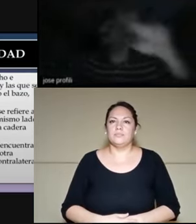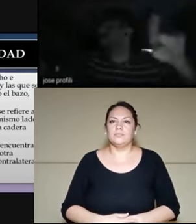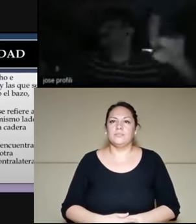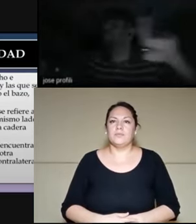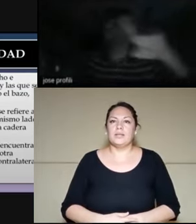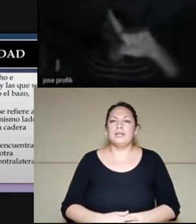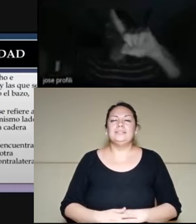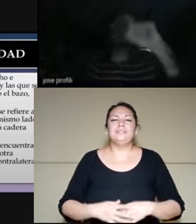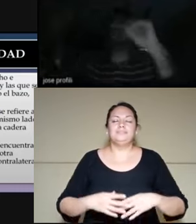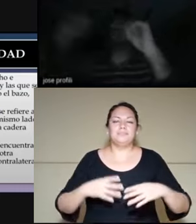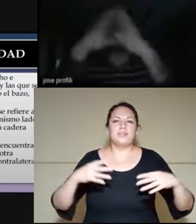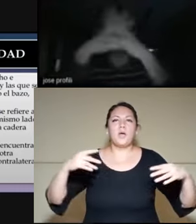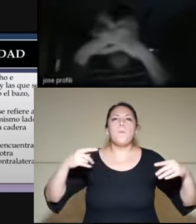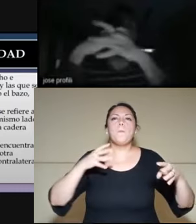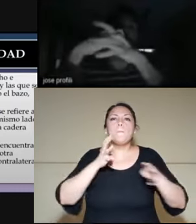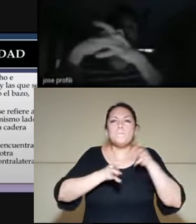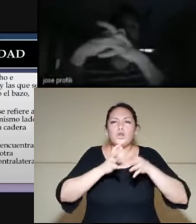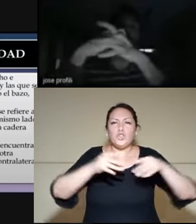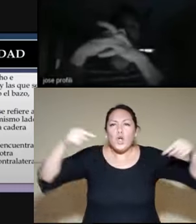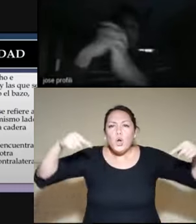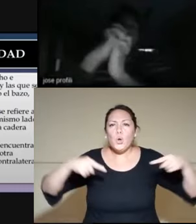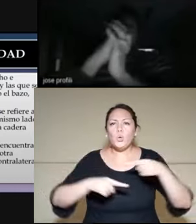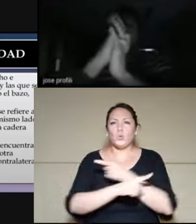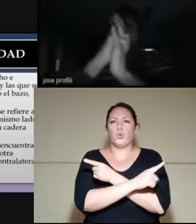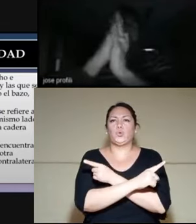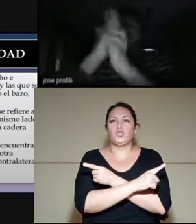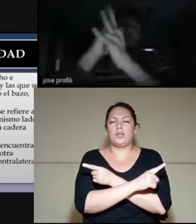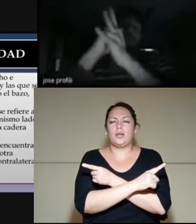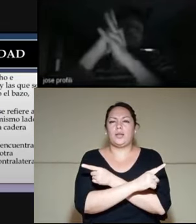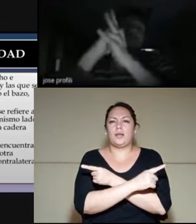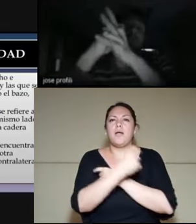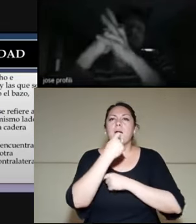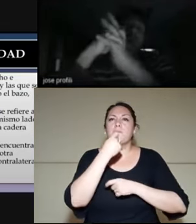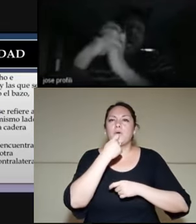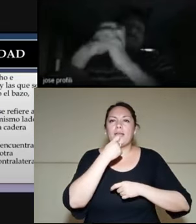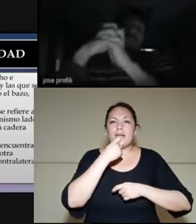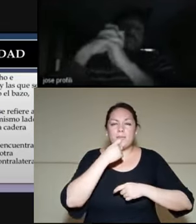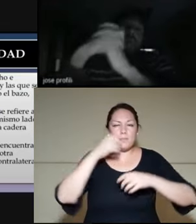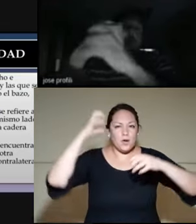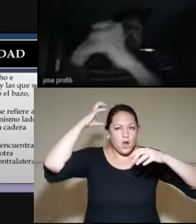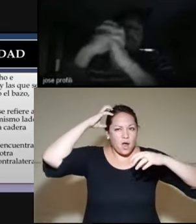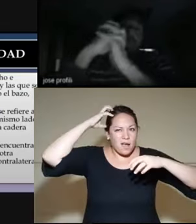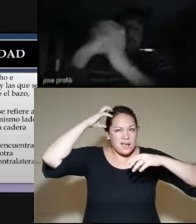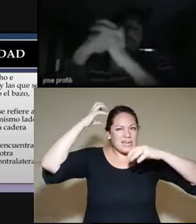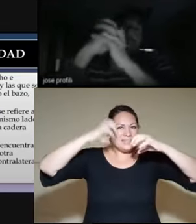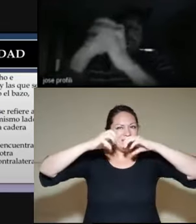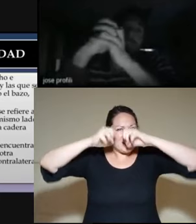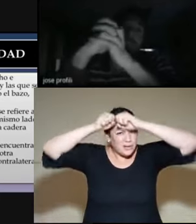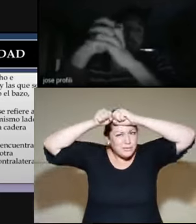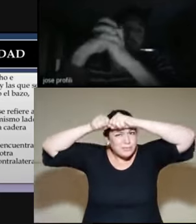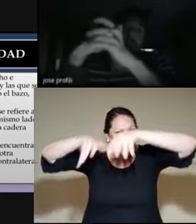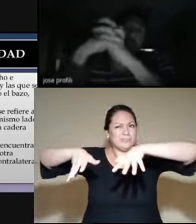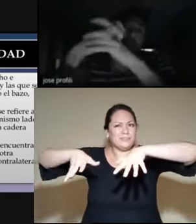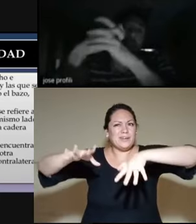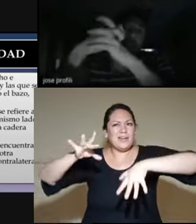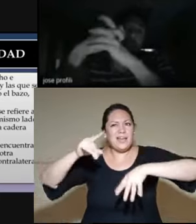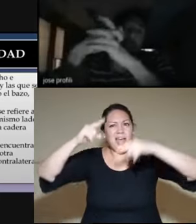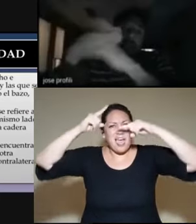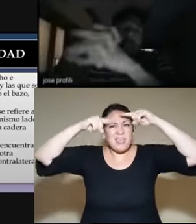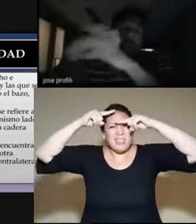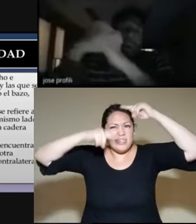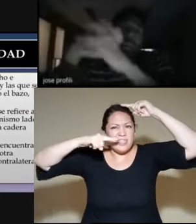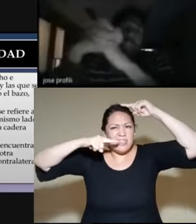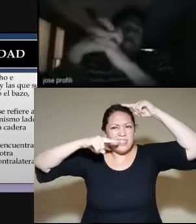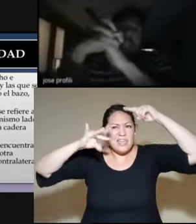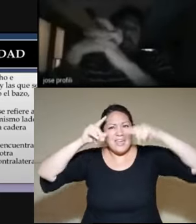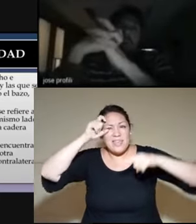como la vía motora se cruza, ¿qué hace la vía motora? Si al individuo le agarra un derrame cerebral derecho del lado